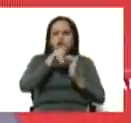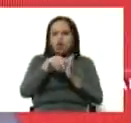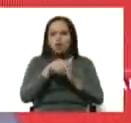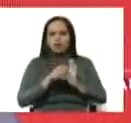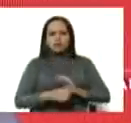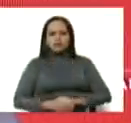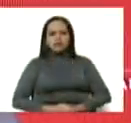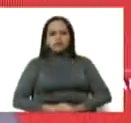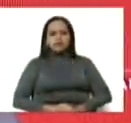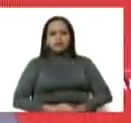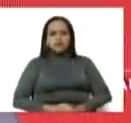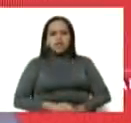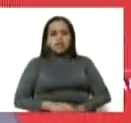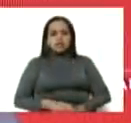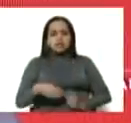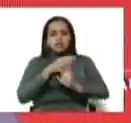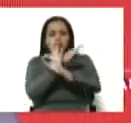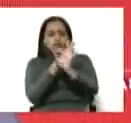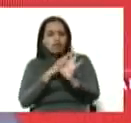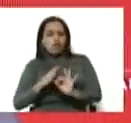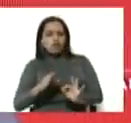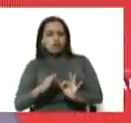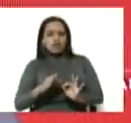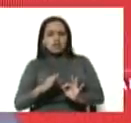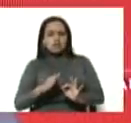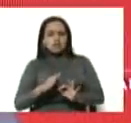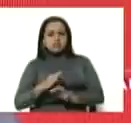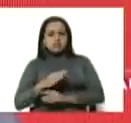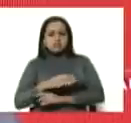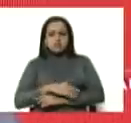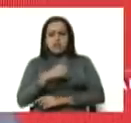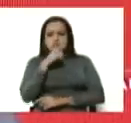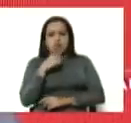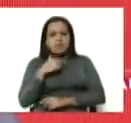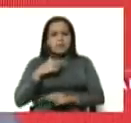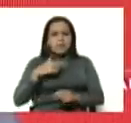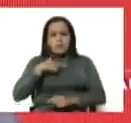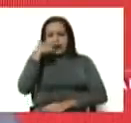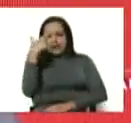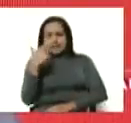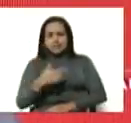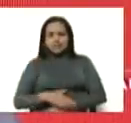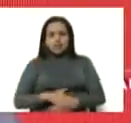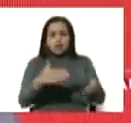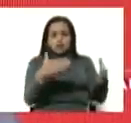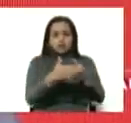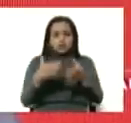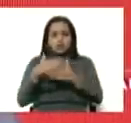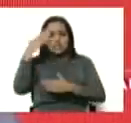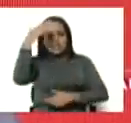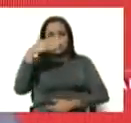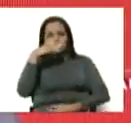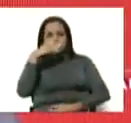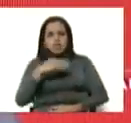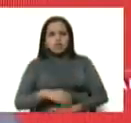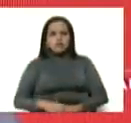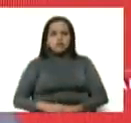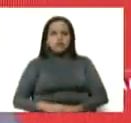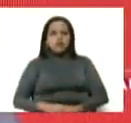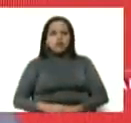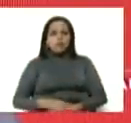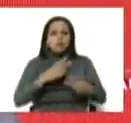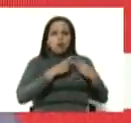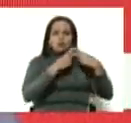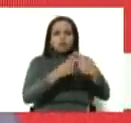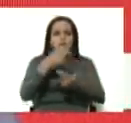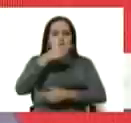donde vulgarmente, abiertamente, miembros de la organización terrorista Voluntad Popular hablan